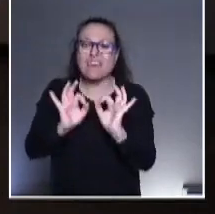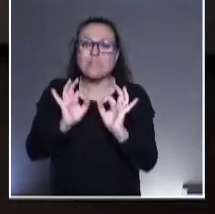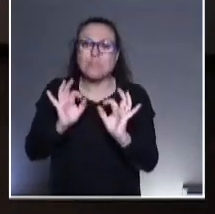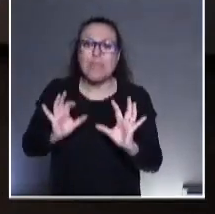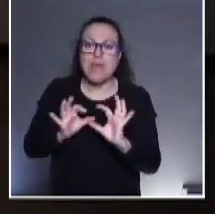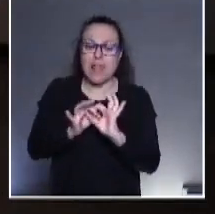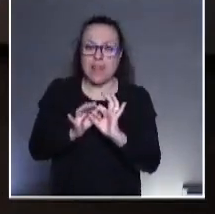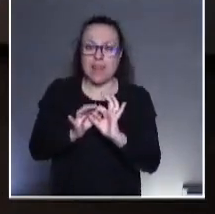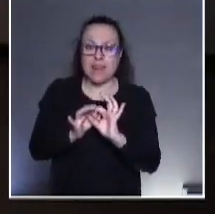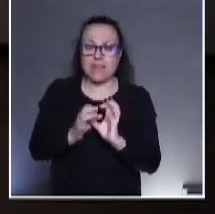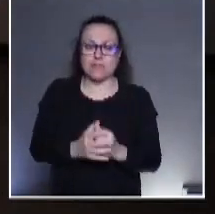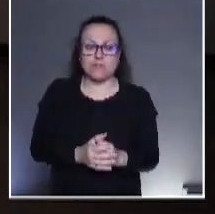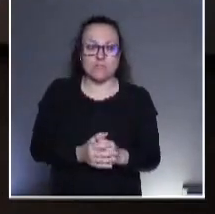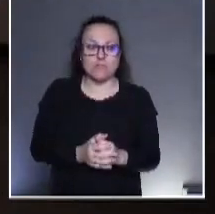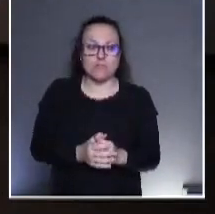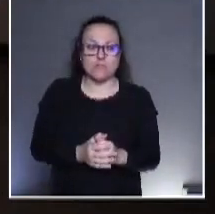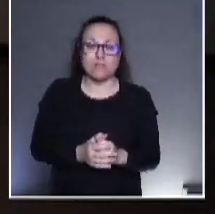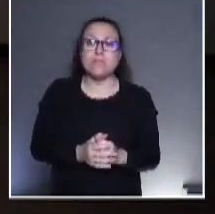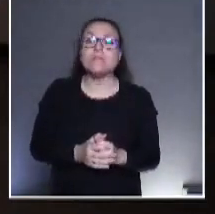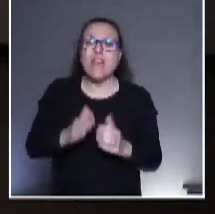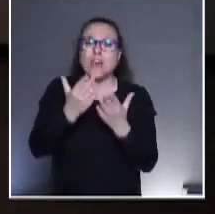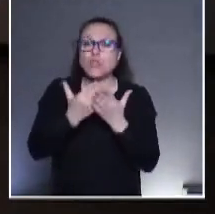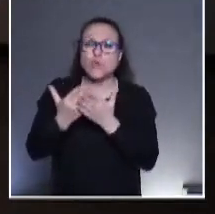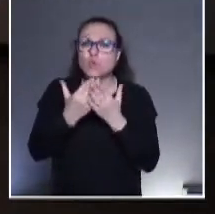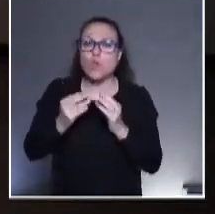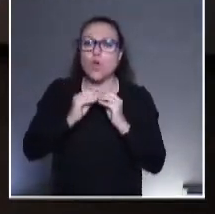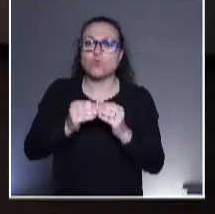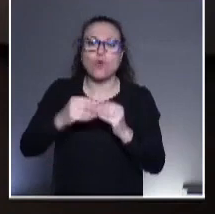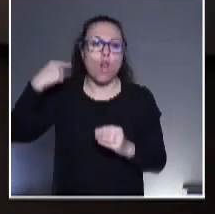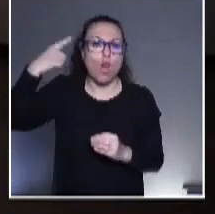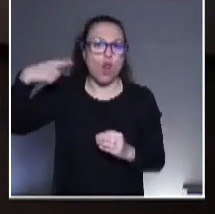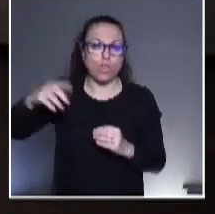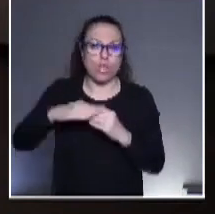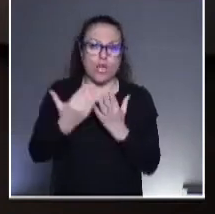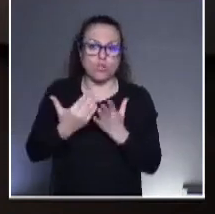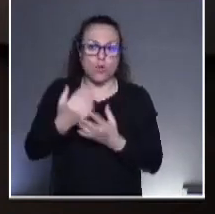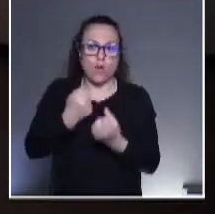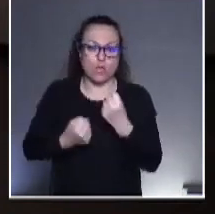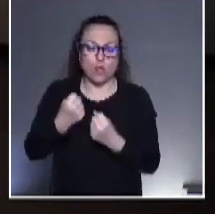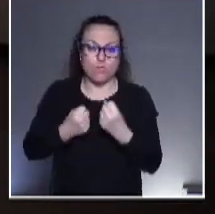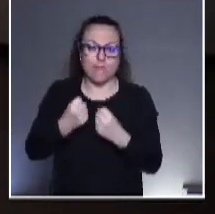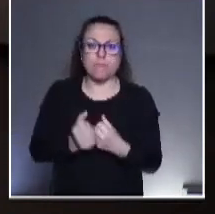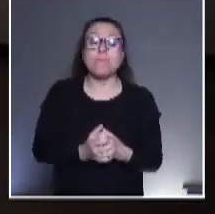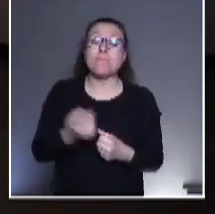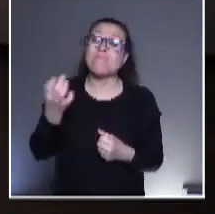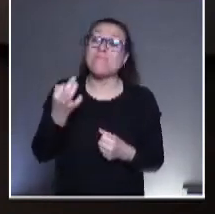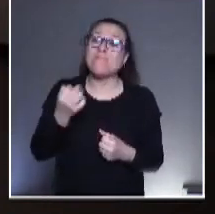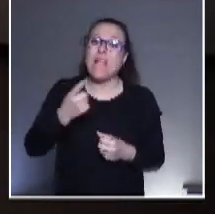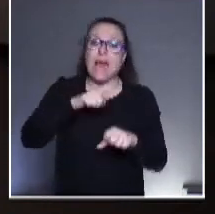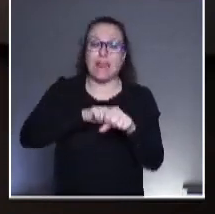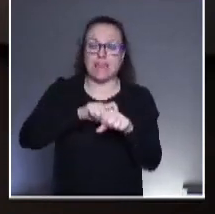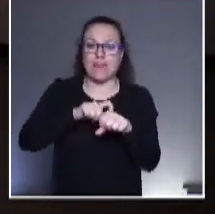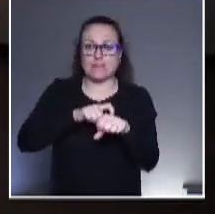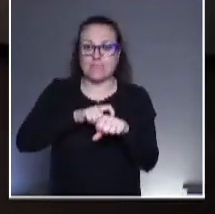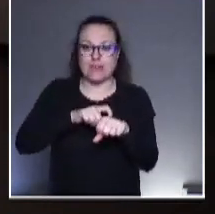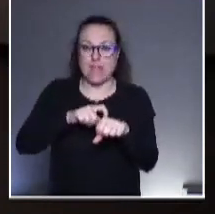especialmente la bibliografía producida por los metaestudios elaborados por la London School of Economics, acerca de cuáles eran las